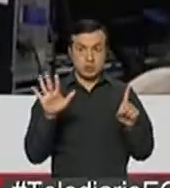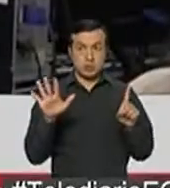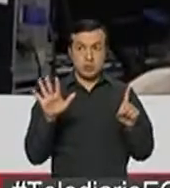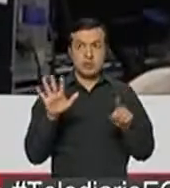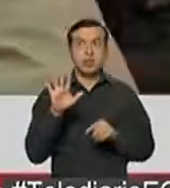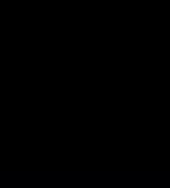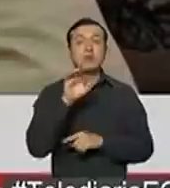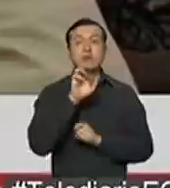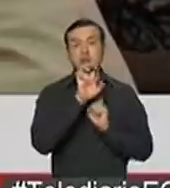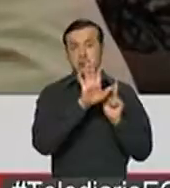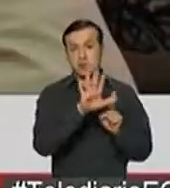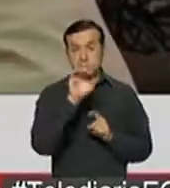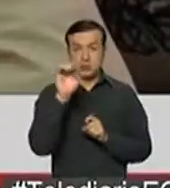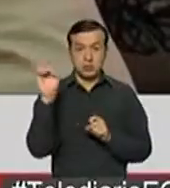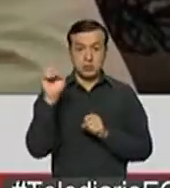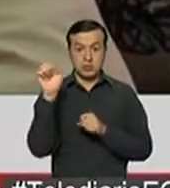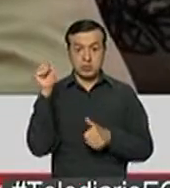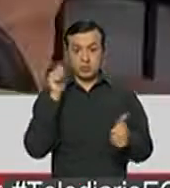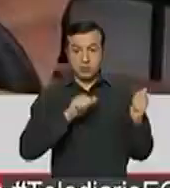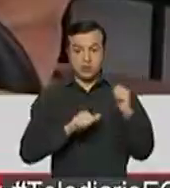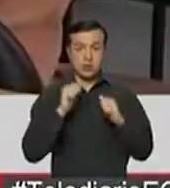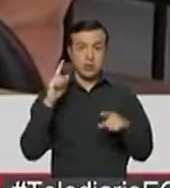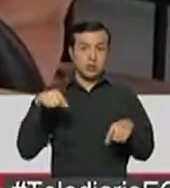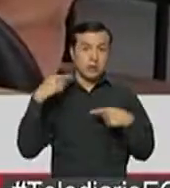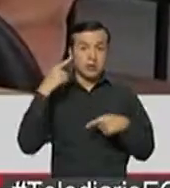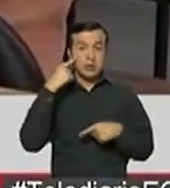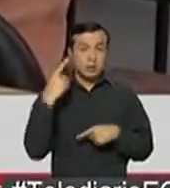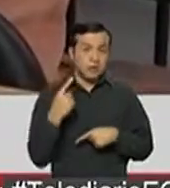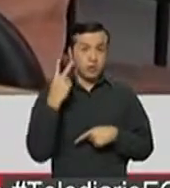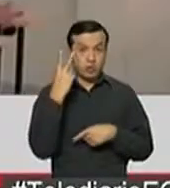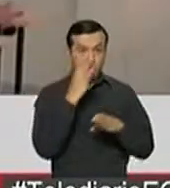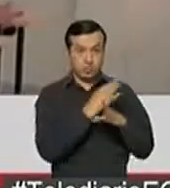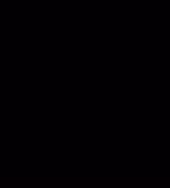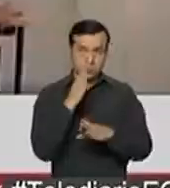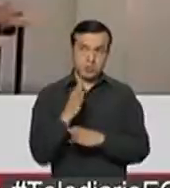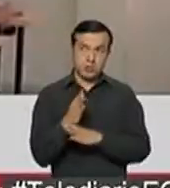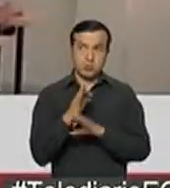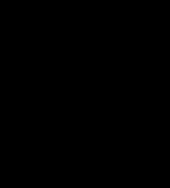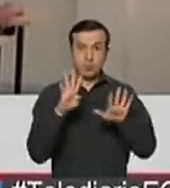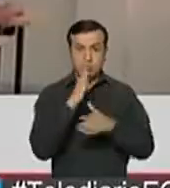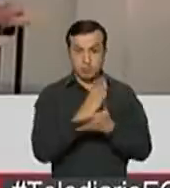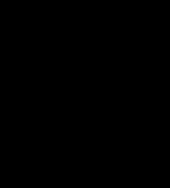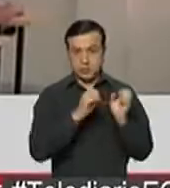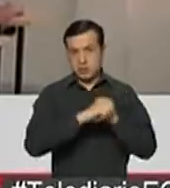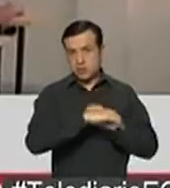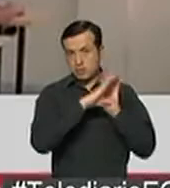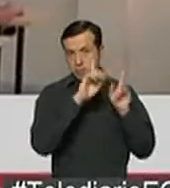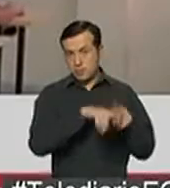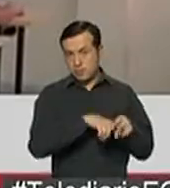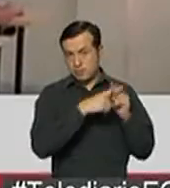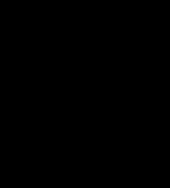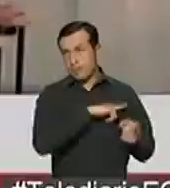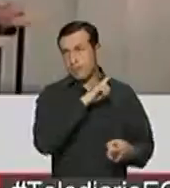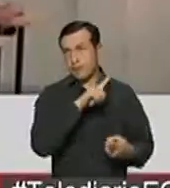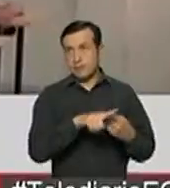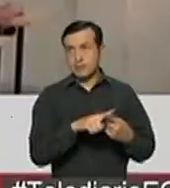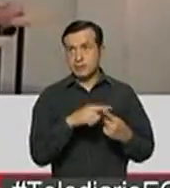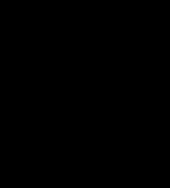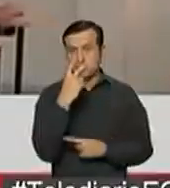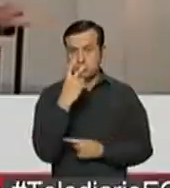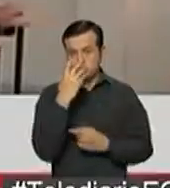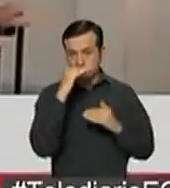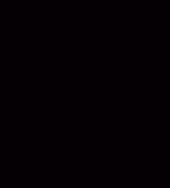618 laboratorios. Cada día se tomará la prueba en dos jornadas. A las 9:30 que acaba de empezar y termina 12 del